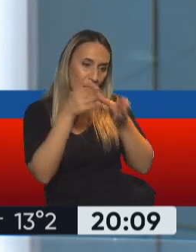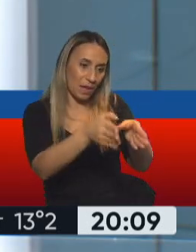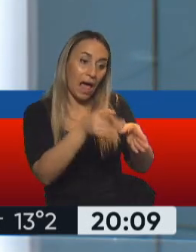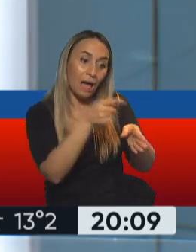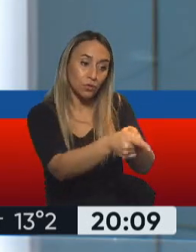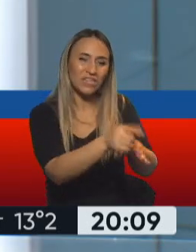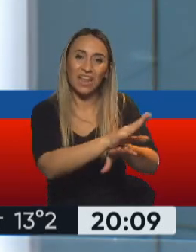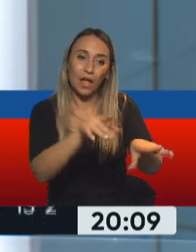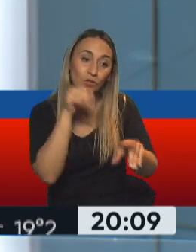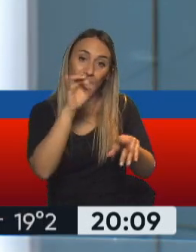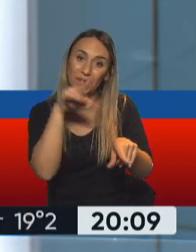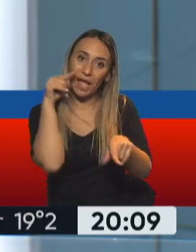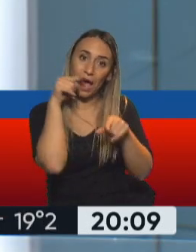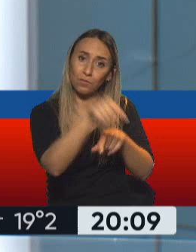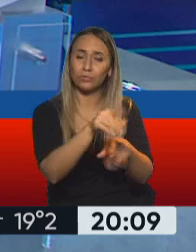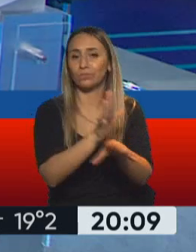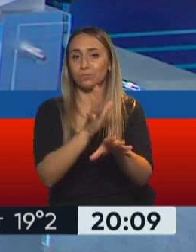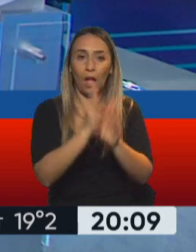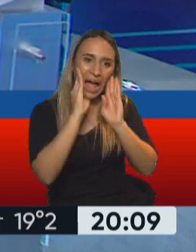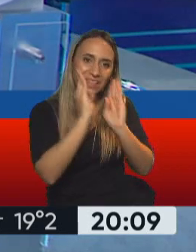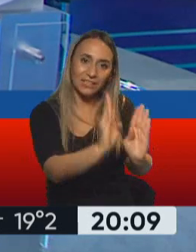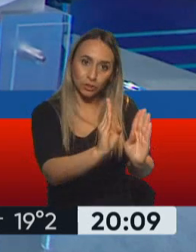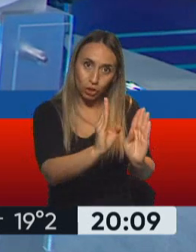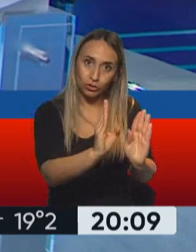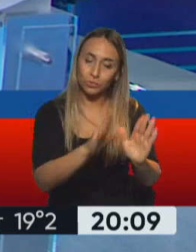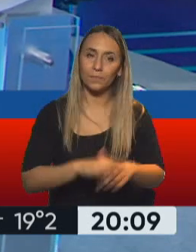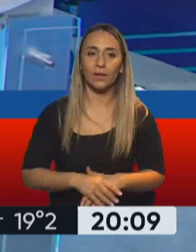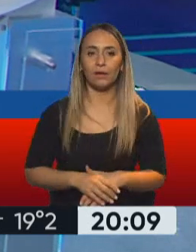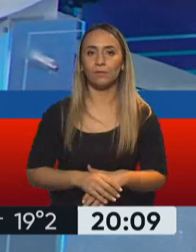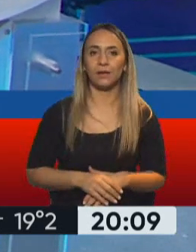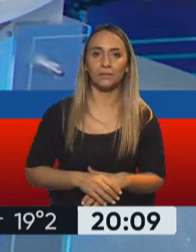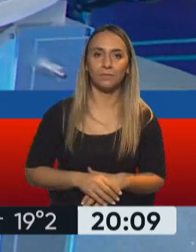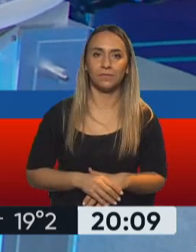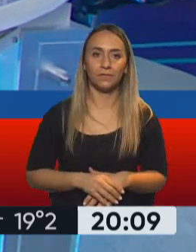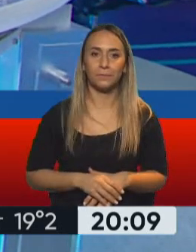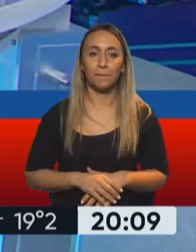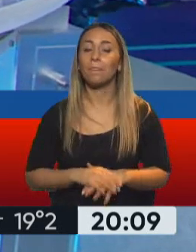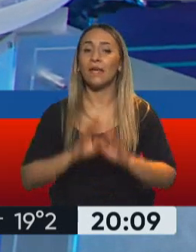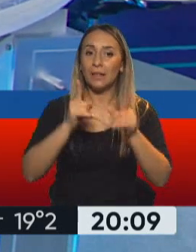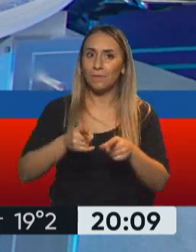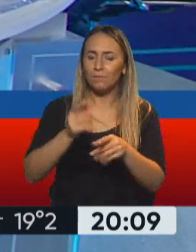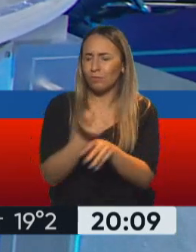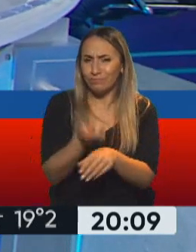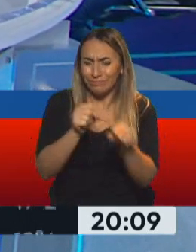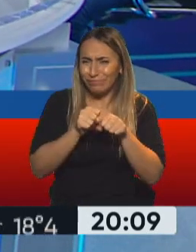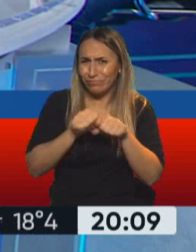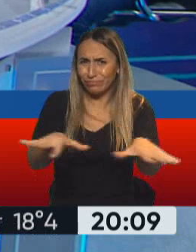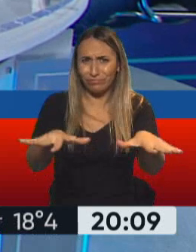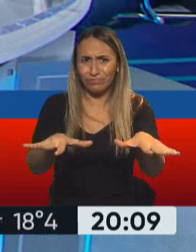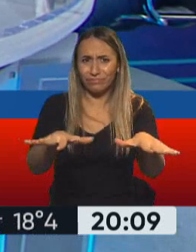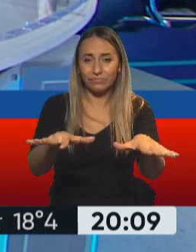más que a vos, una suerte de atención. De atención personalizada. También, bueno, esto es importante, ¿no? Se expanden rápidamente y apuestan